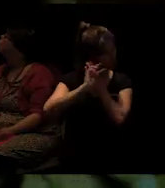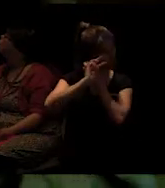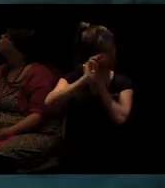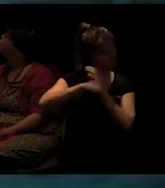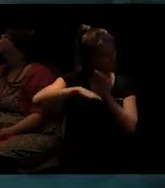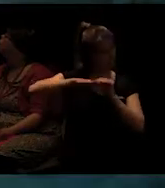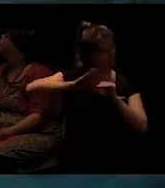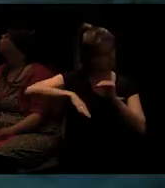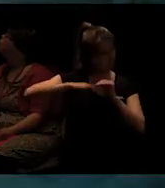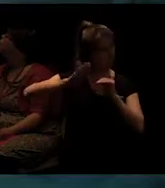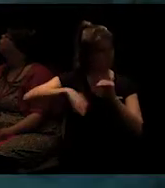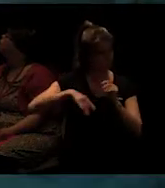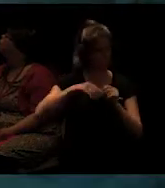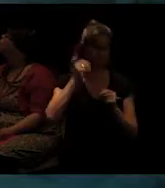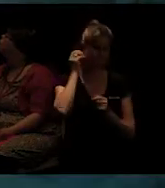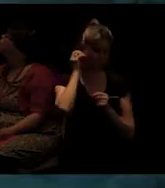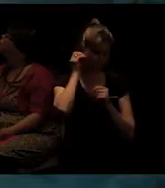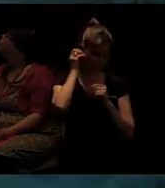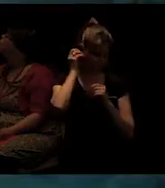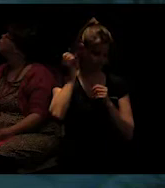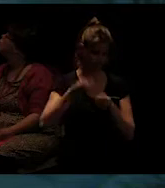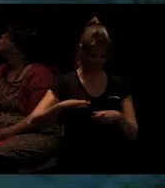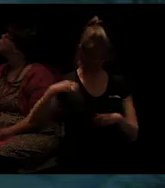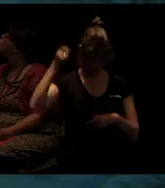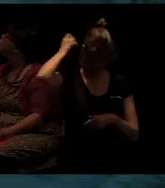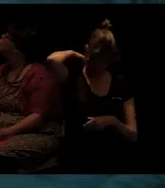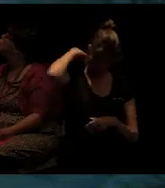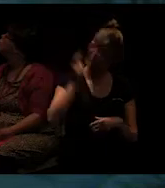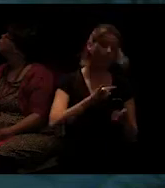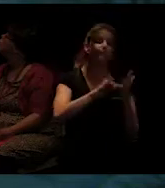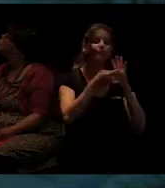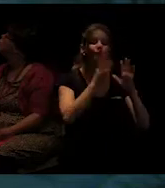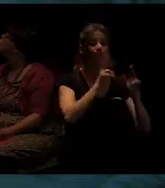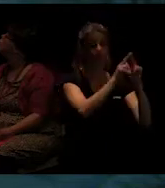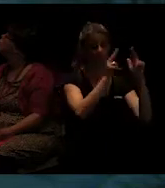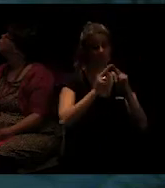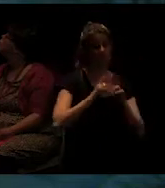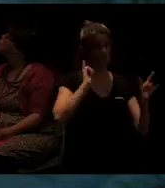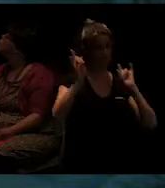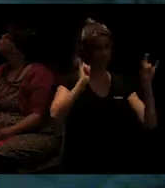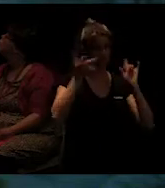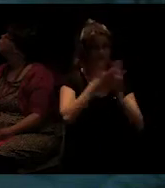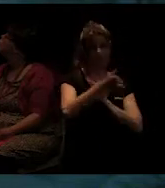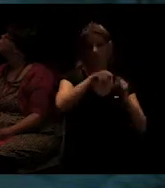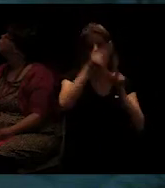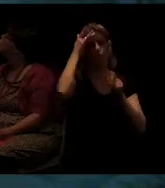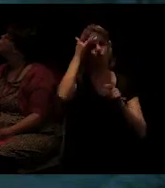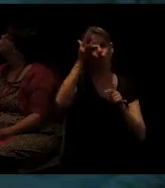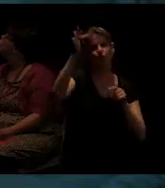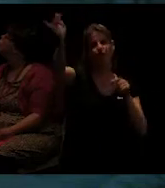Eso sí. Bueno, el proyecto Mosaico de Sonidos para nosotros ha significado pues un sueño hecho